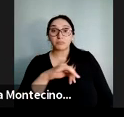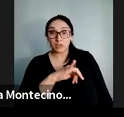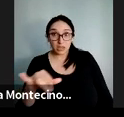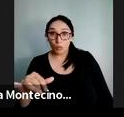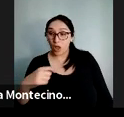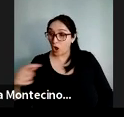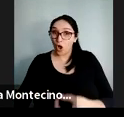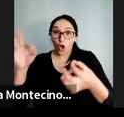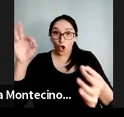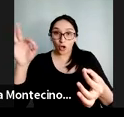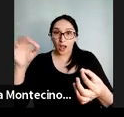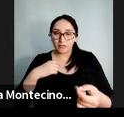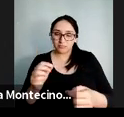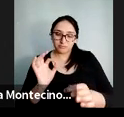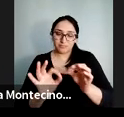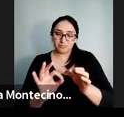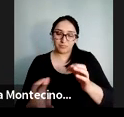y quemarla ahí en un ritual